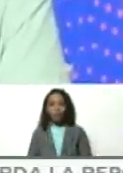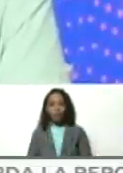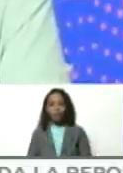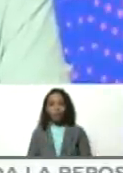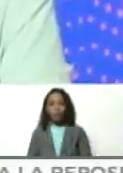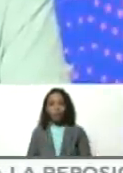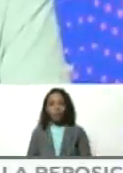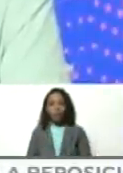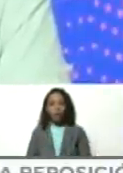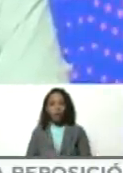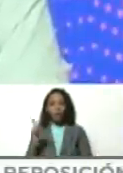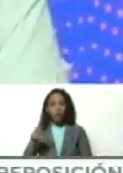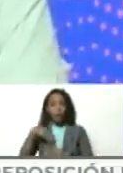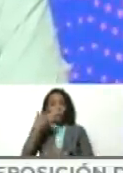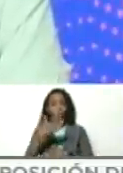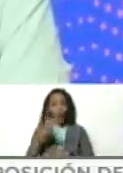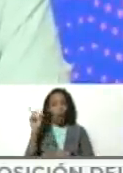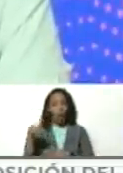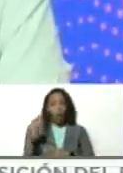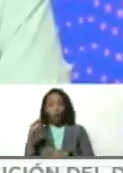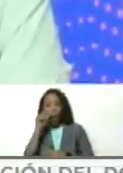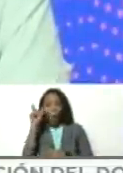Después estuvimos con Josep Amado,